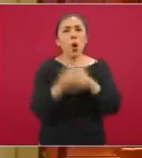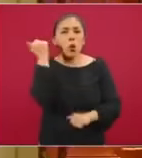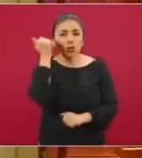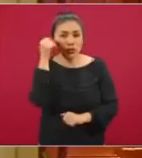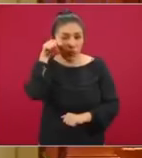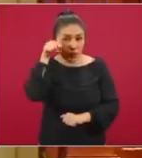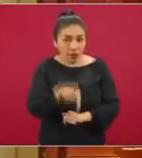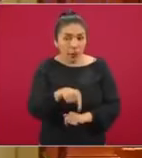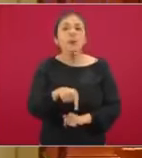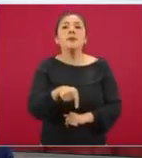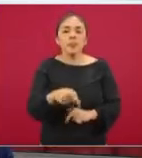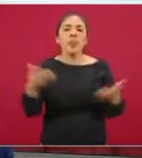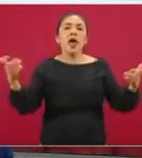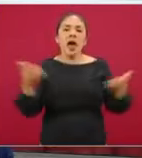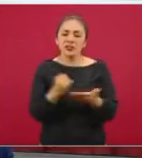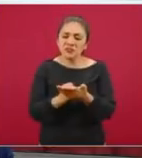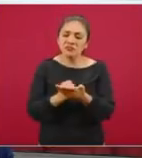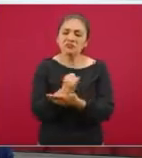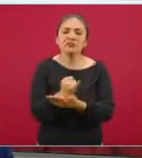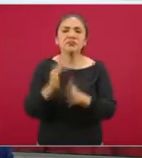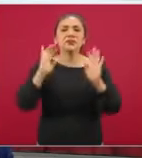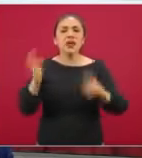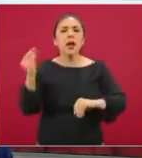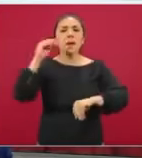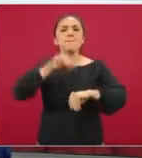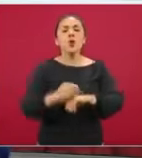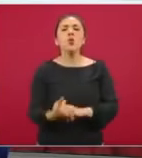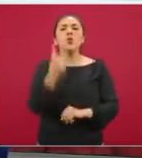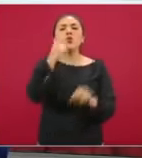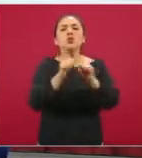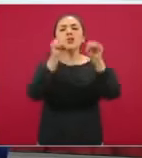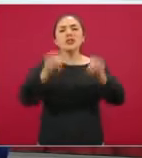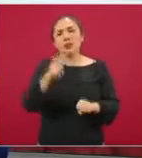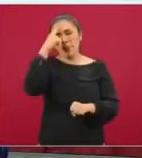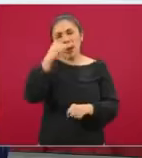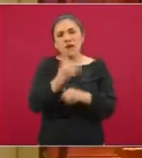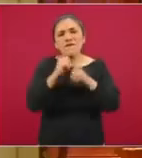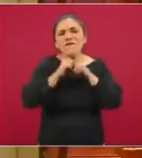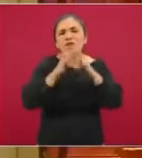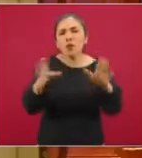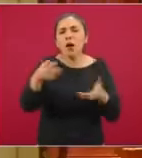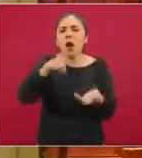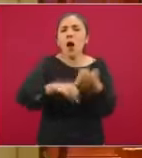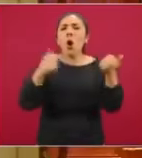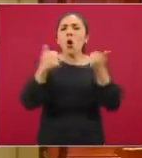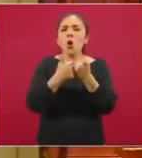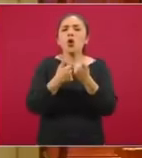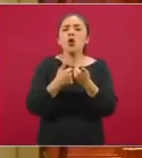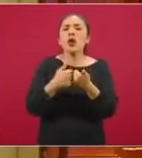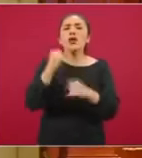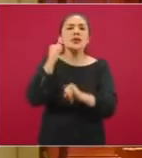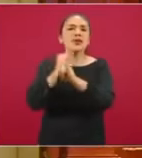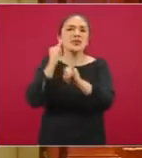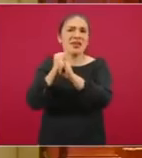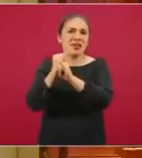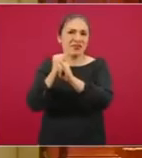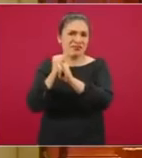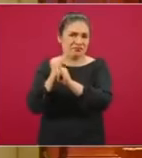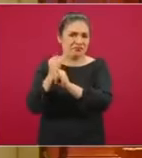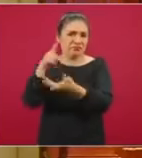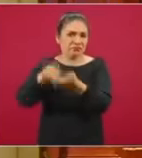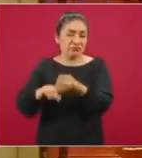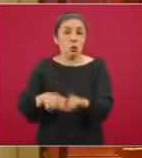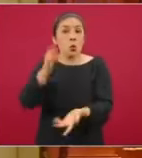2011 se crea ya digamos un sistema de información basado en plataforma en línea, es decir, ya no